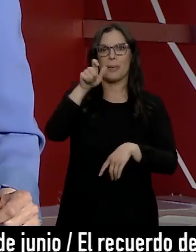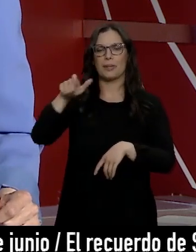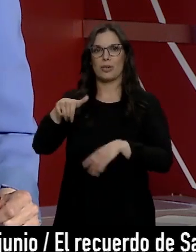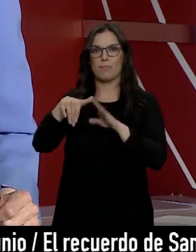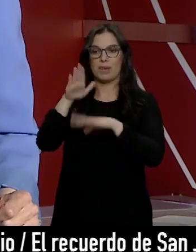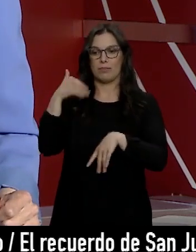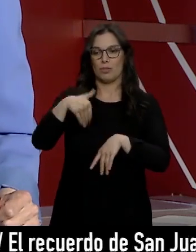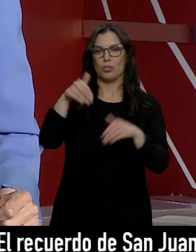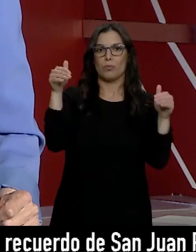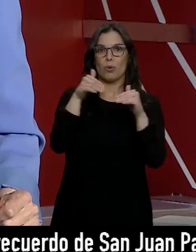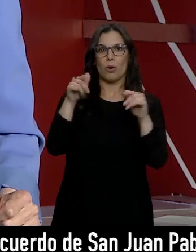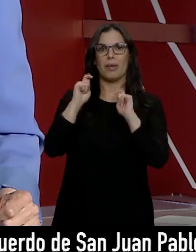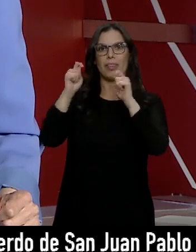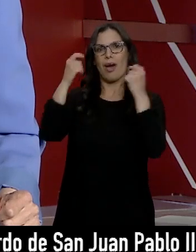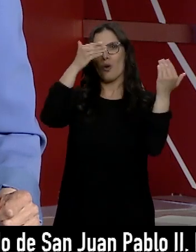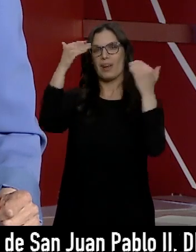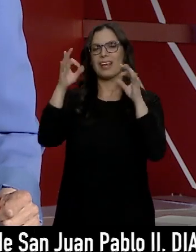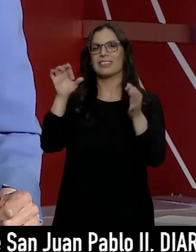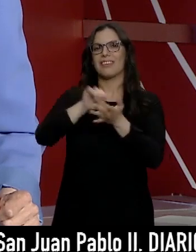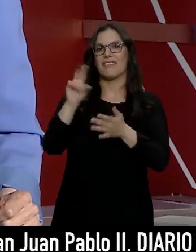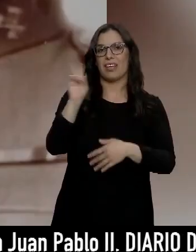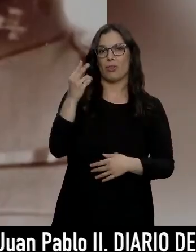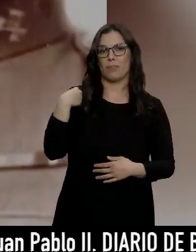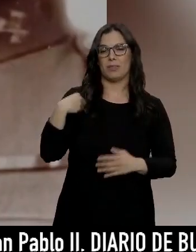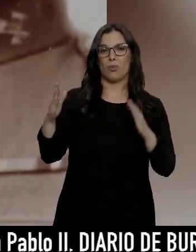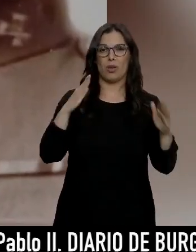próximo jueves va a recibir un homenaje en Valladolid.